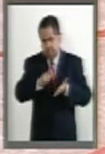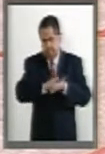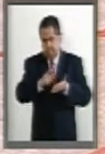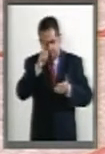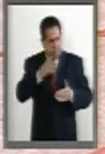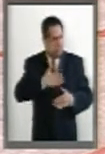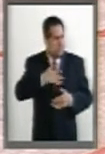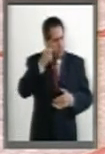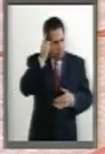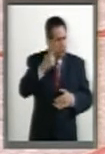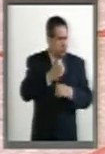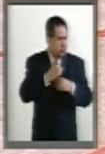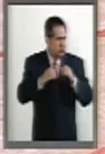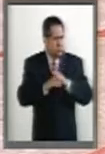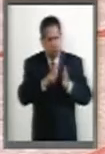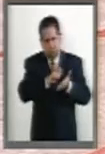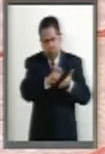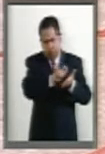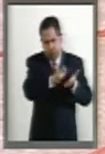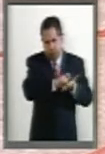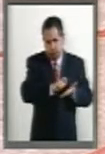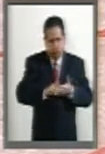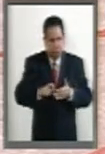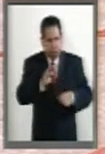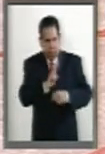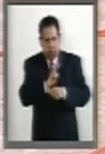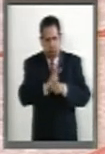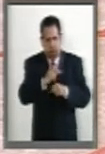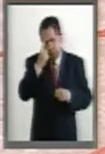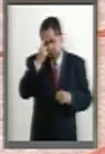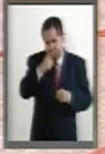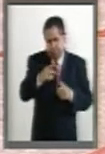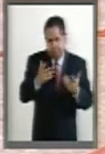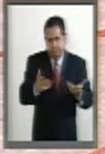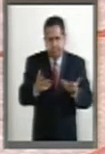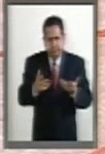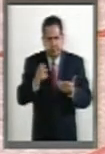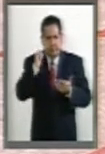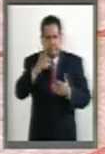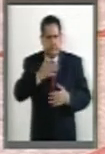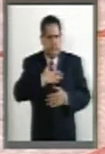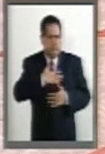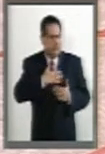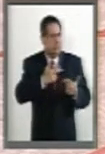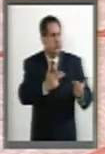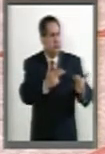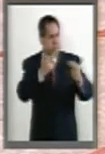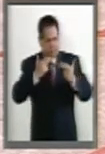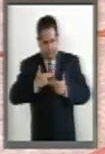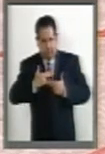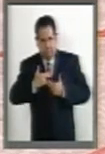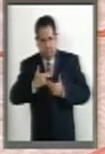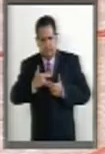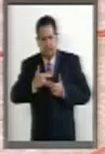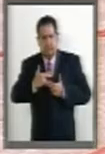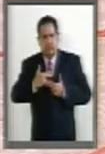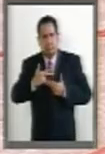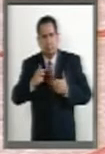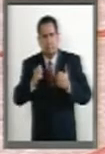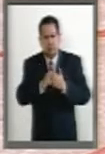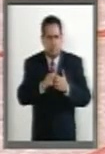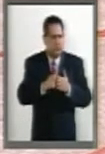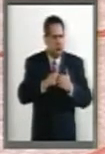bienes en los bienes privados cuando se tiene la herencia que se da, ya sea a través